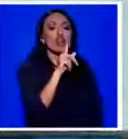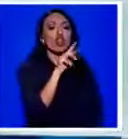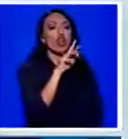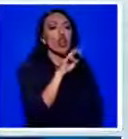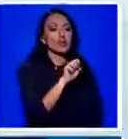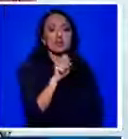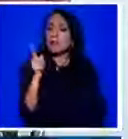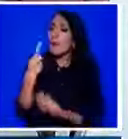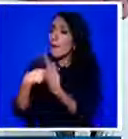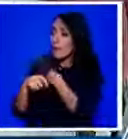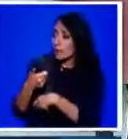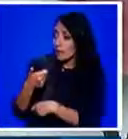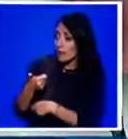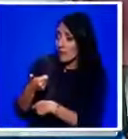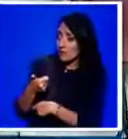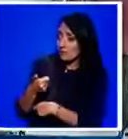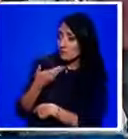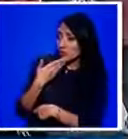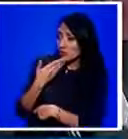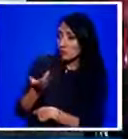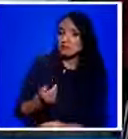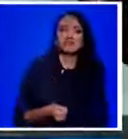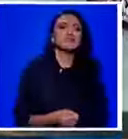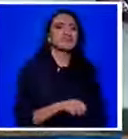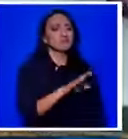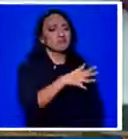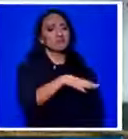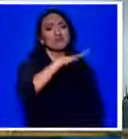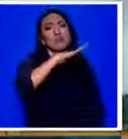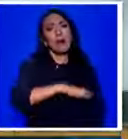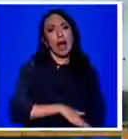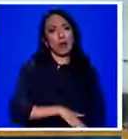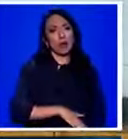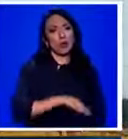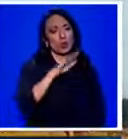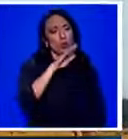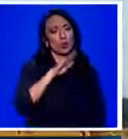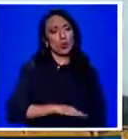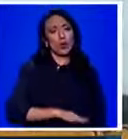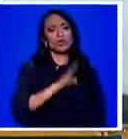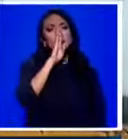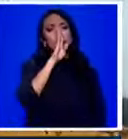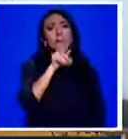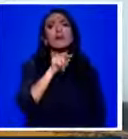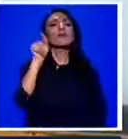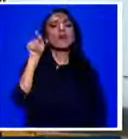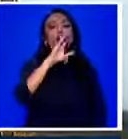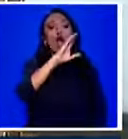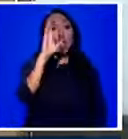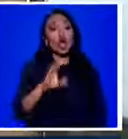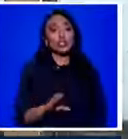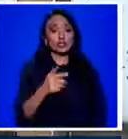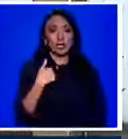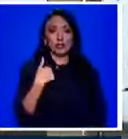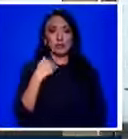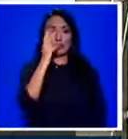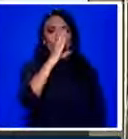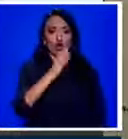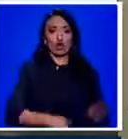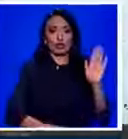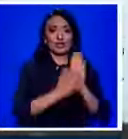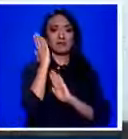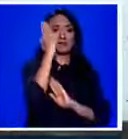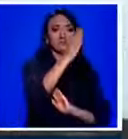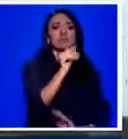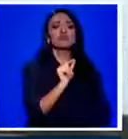situación. Venta. Bueno, está un poco bajo para lo que son nuestras frecuencias que son para la costa. Sí, está un poco